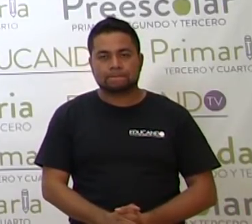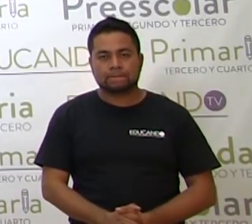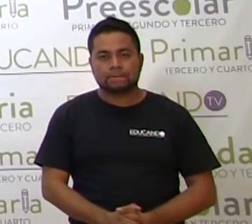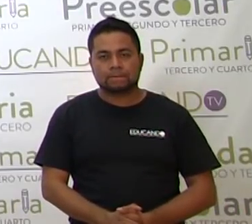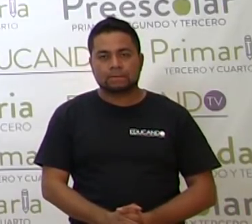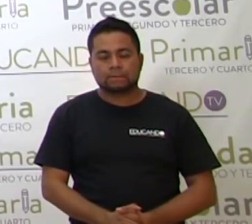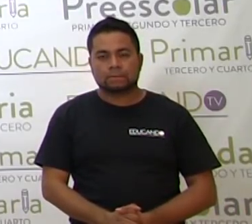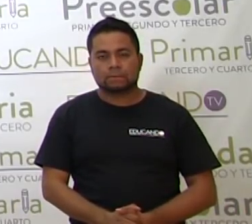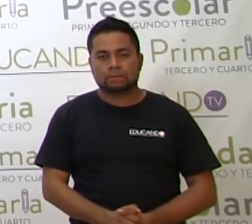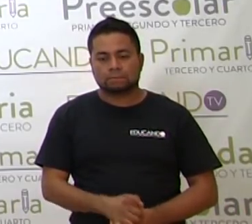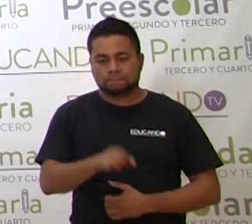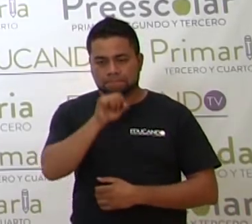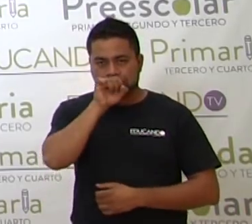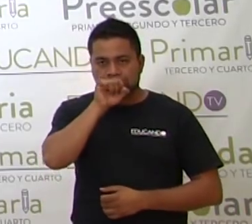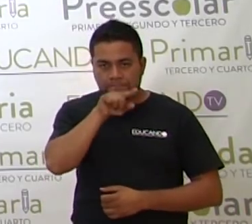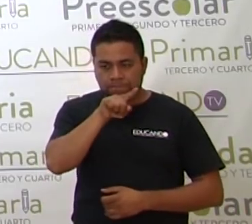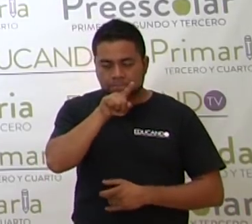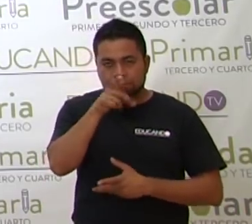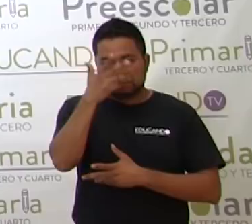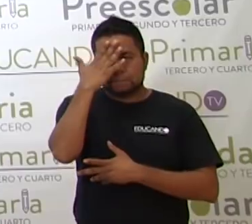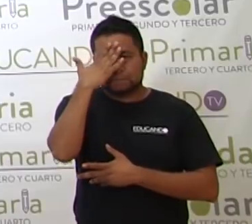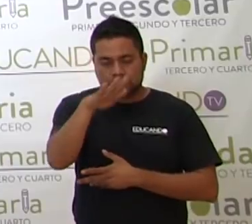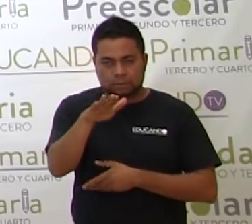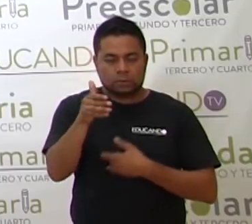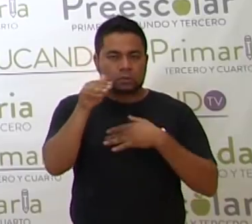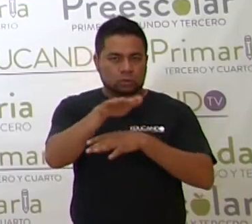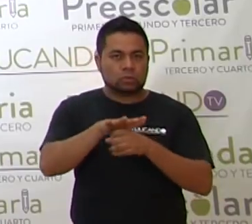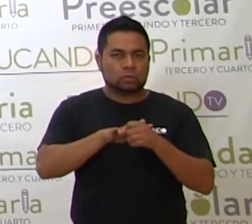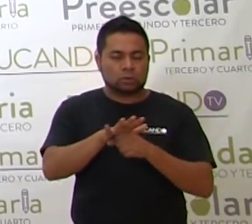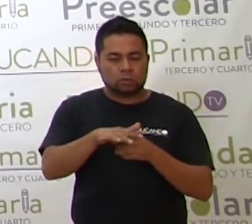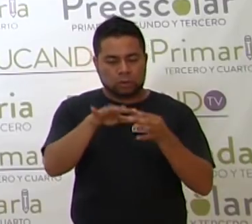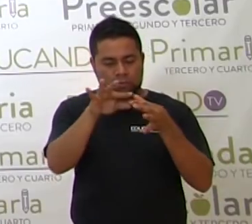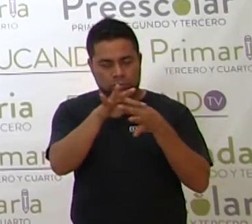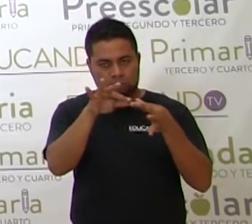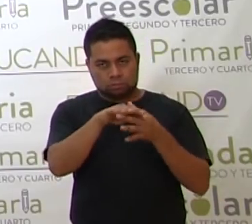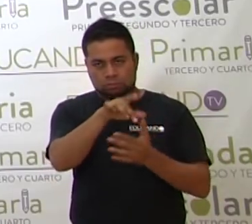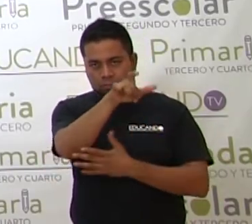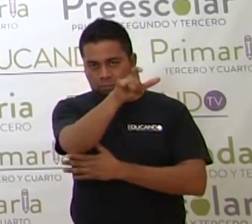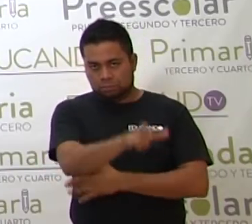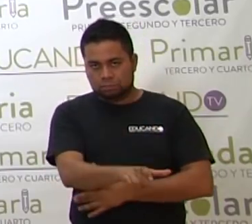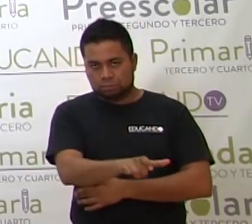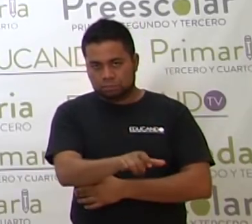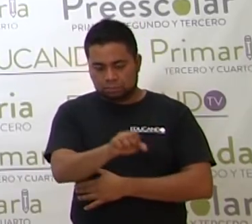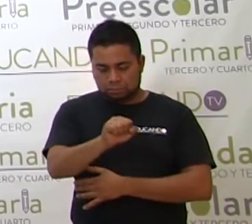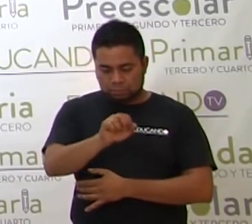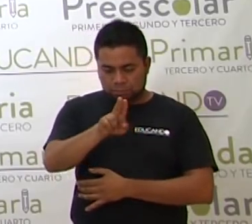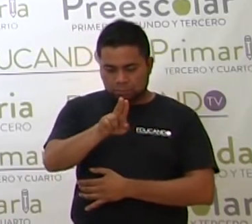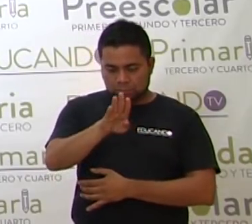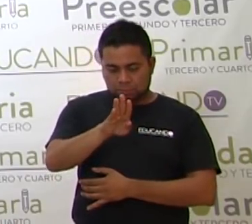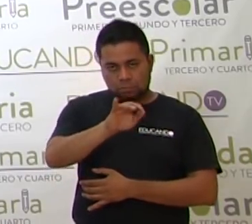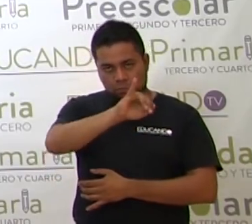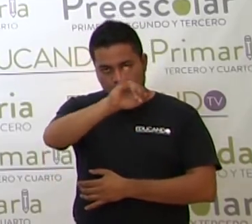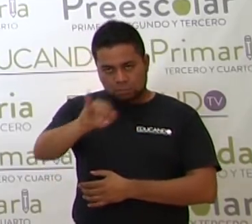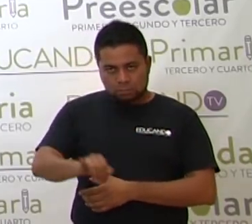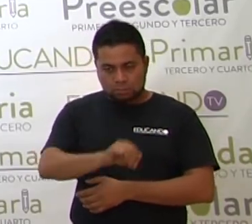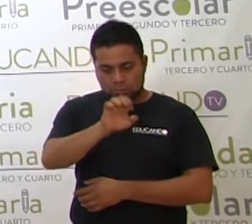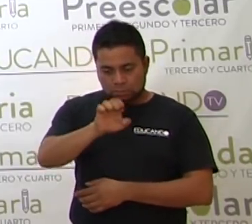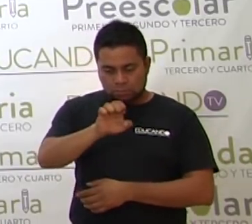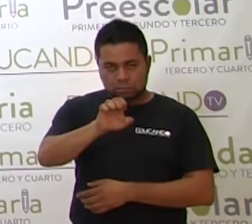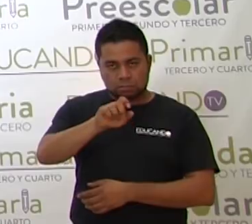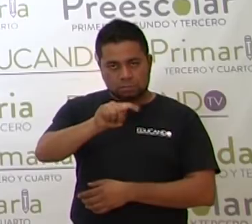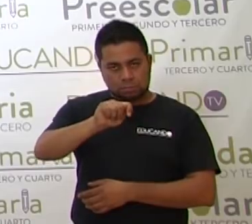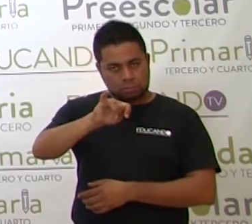También ya conocemos lo que es la descripción subjetiva.